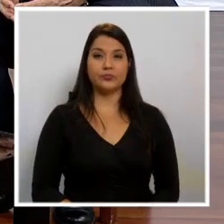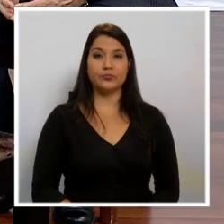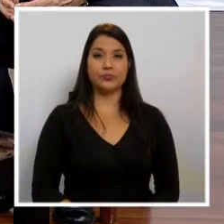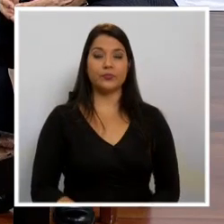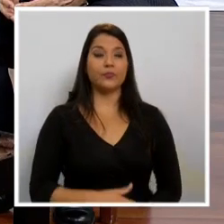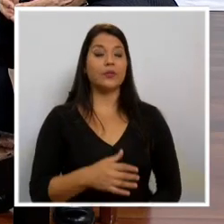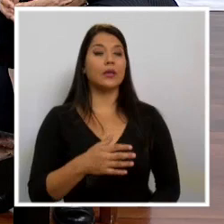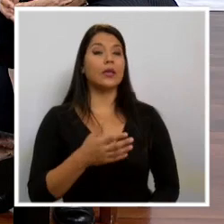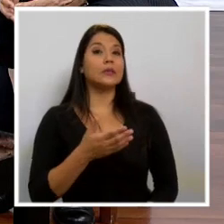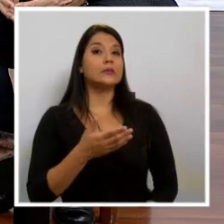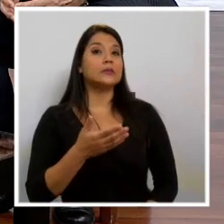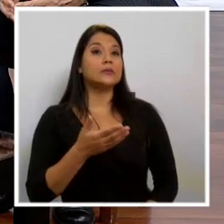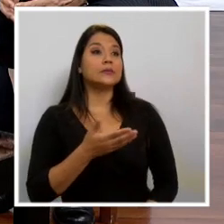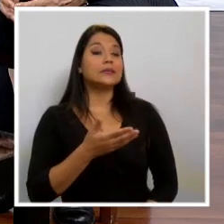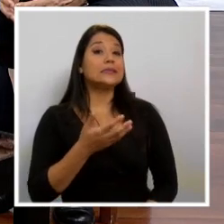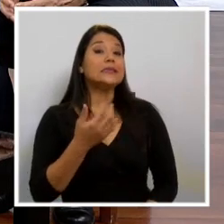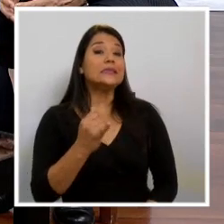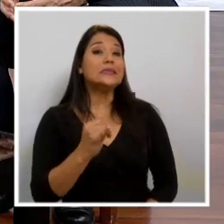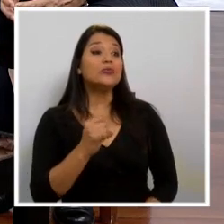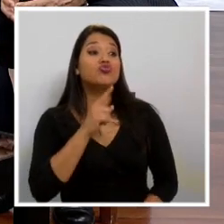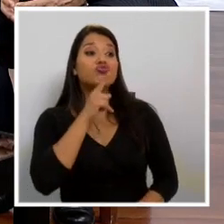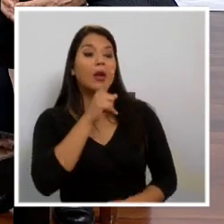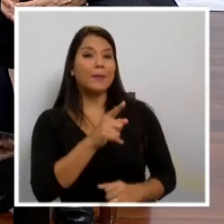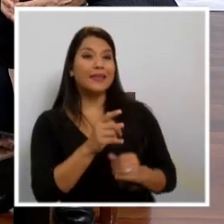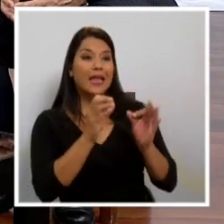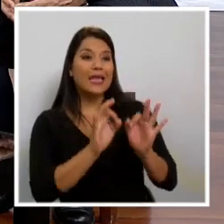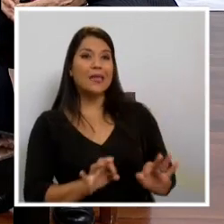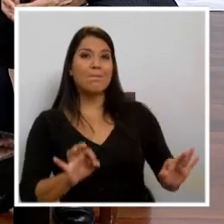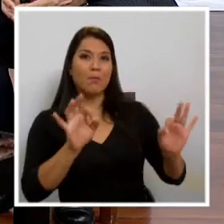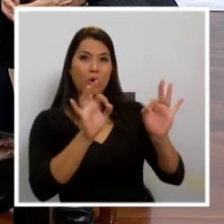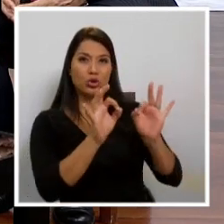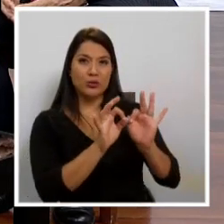qué tanto está pesando en la negociación,